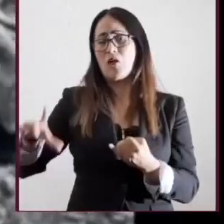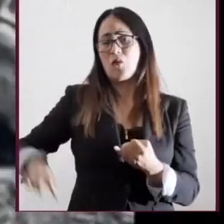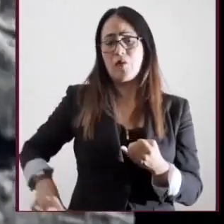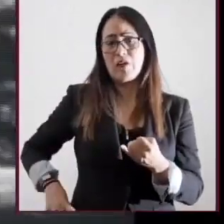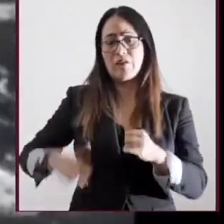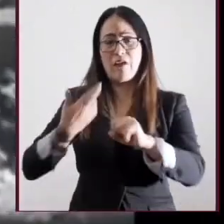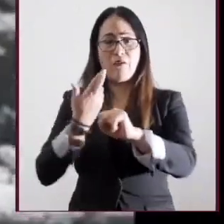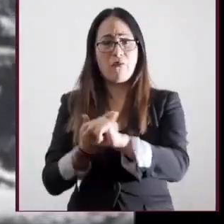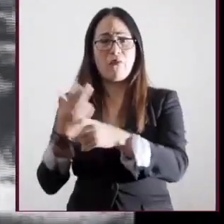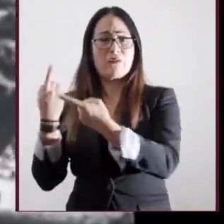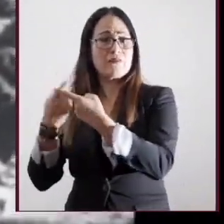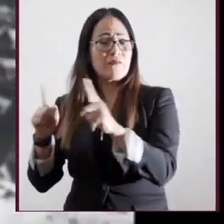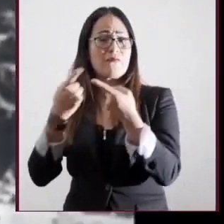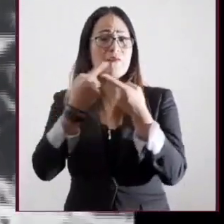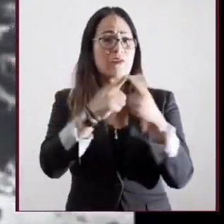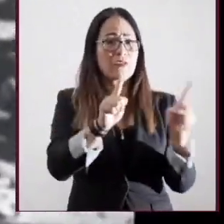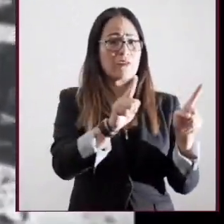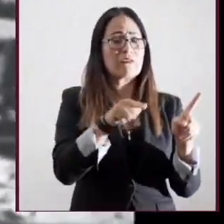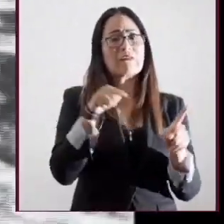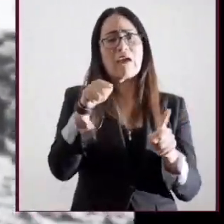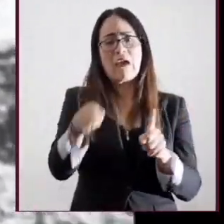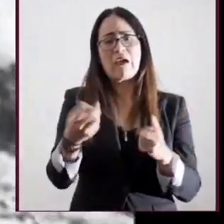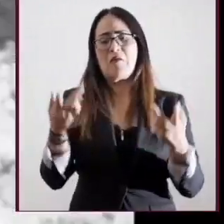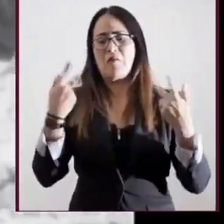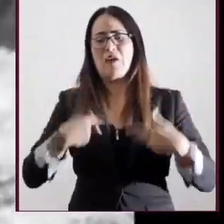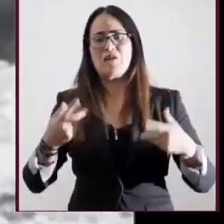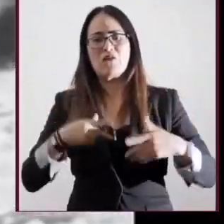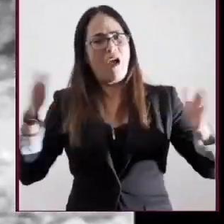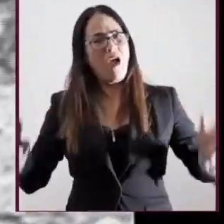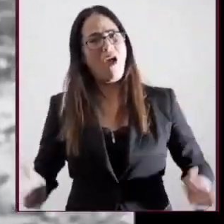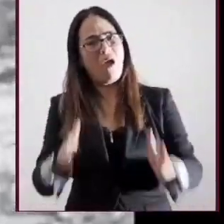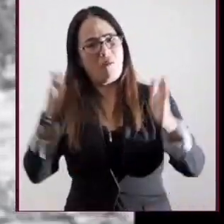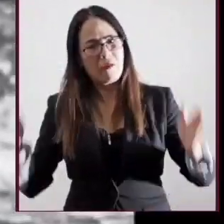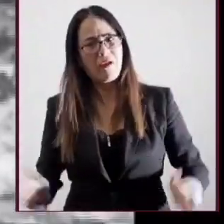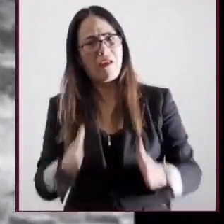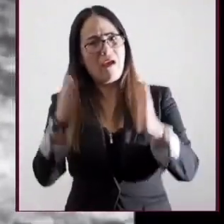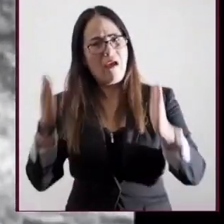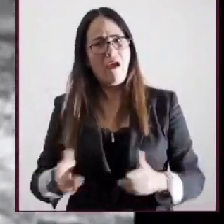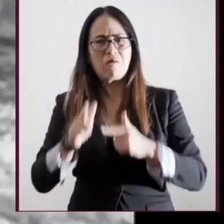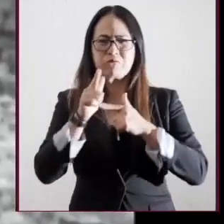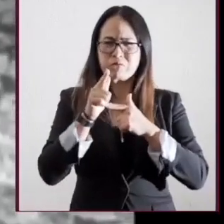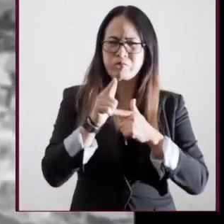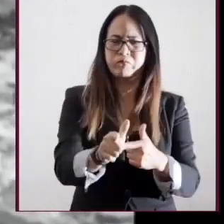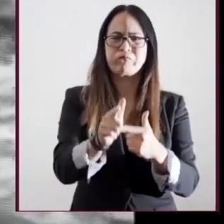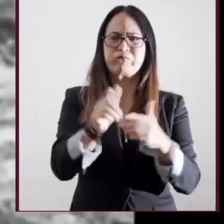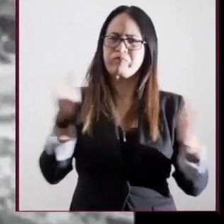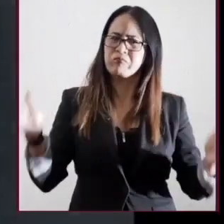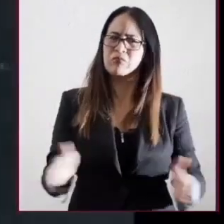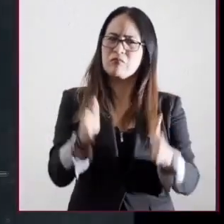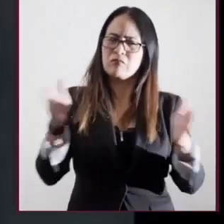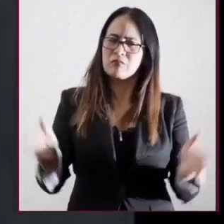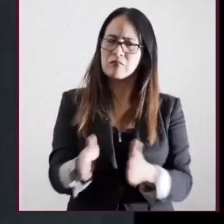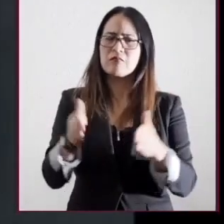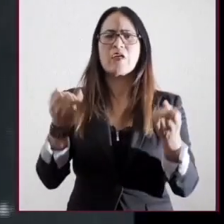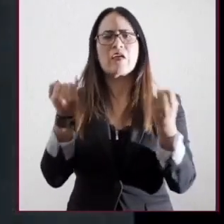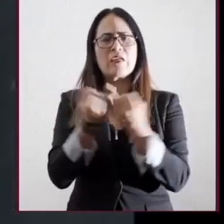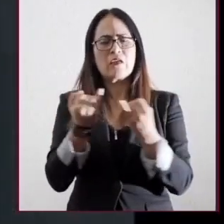los gobernantes estaban alentando a la población a seguir adelante, alentando a la población